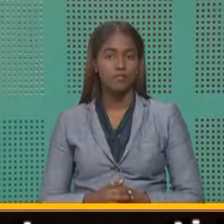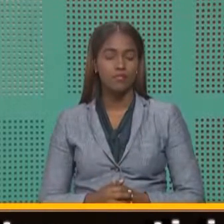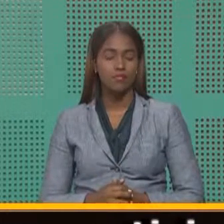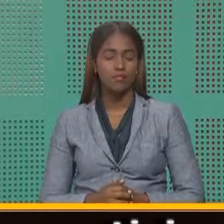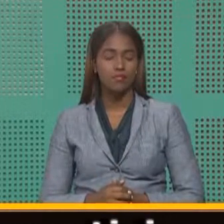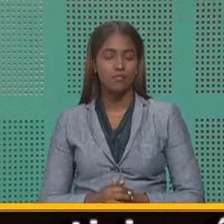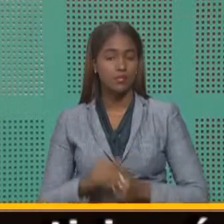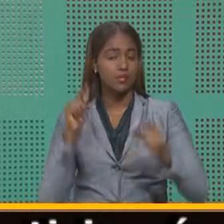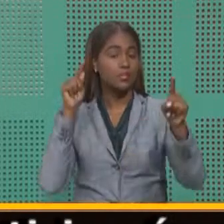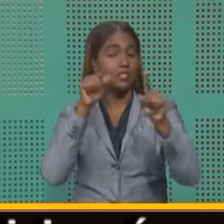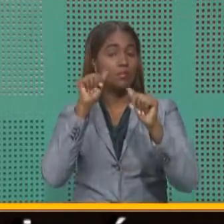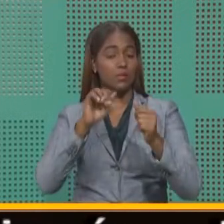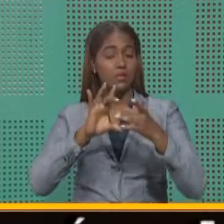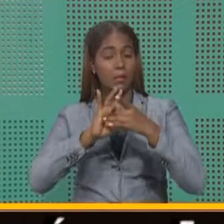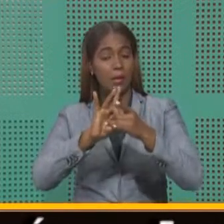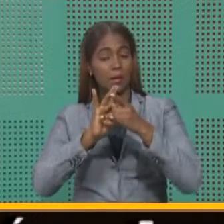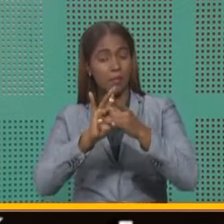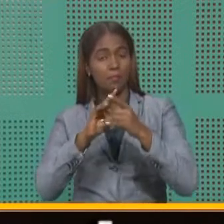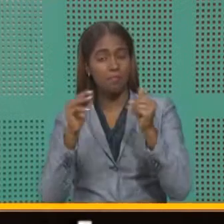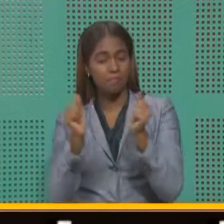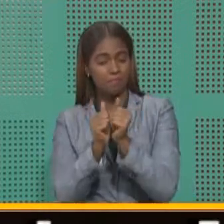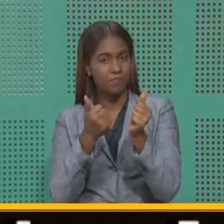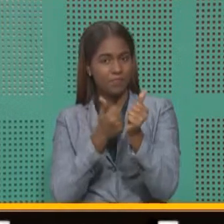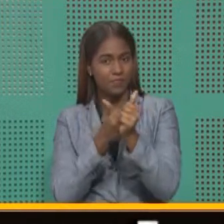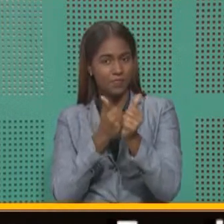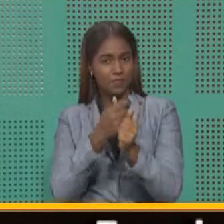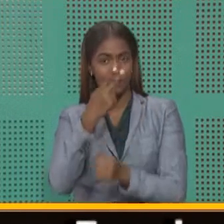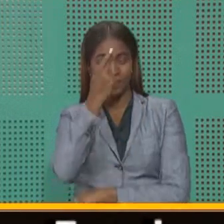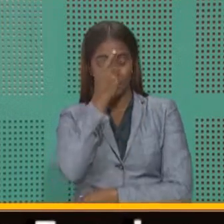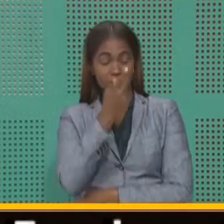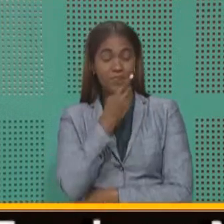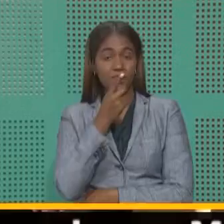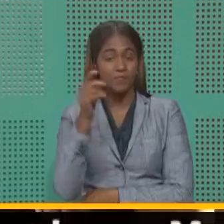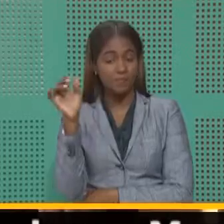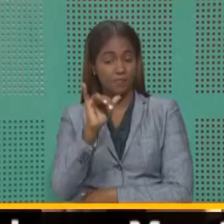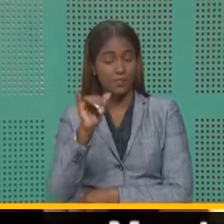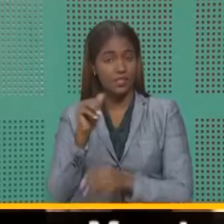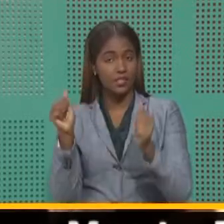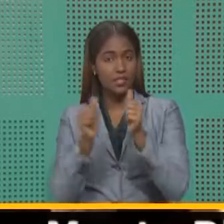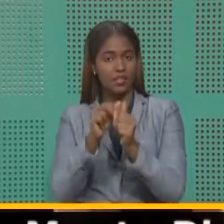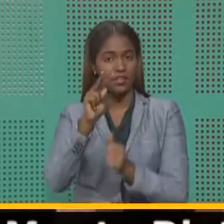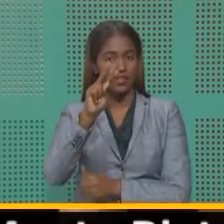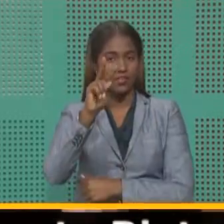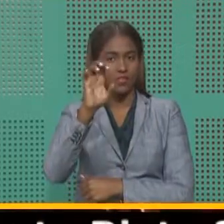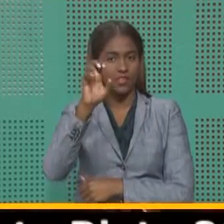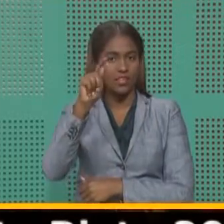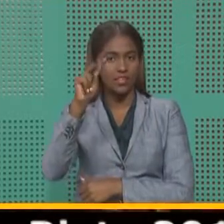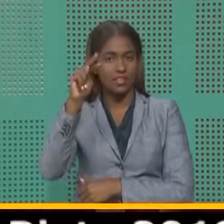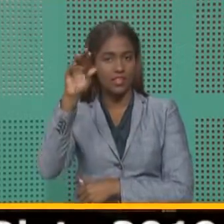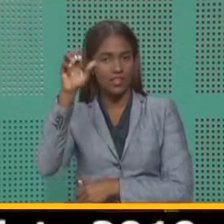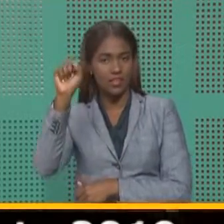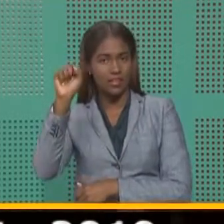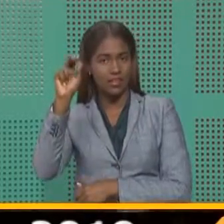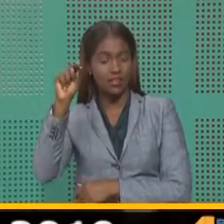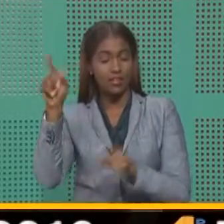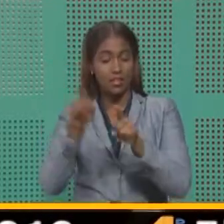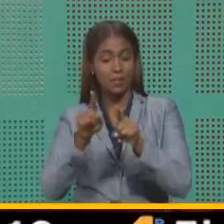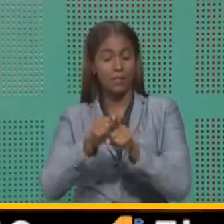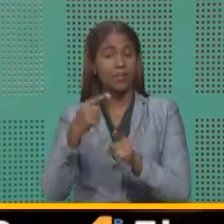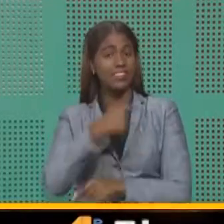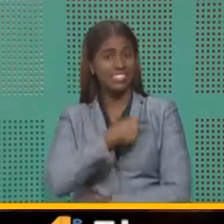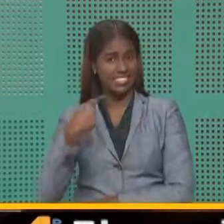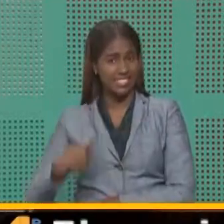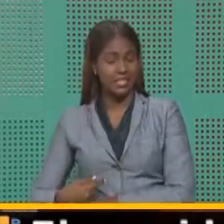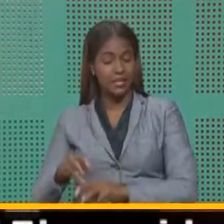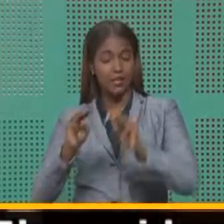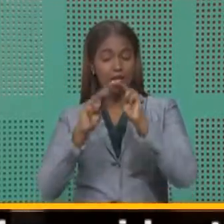y con el fin de fortalecer las relaciones diplomáticas de república dominicana con vietnam y la república popular china el